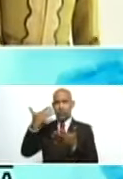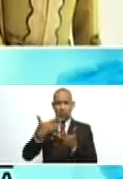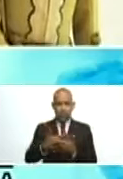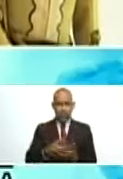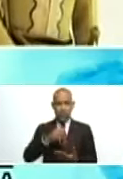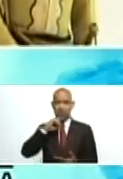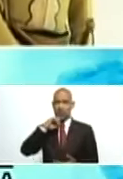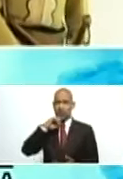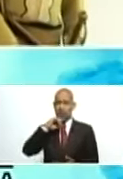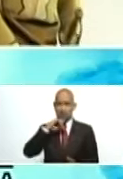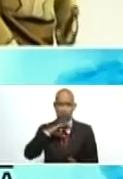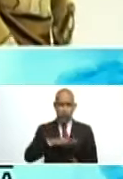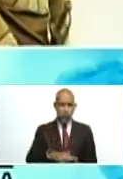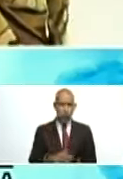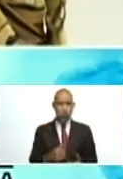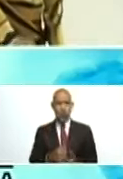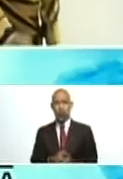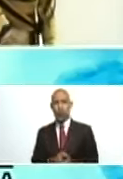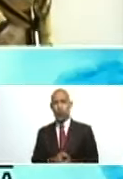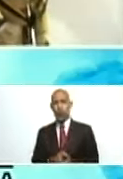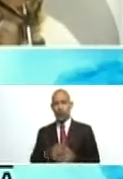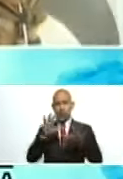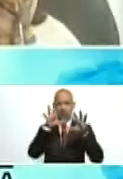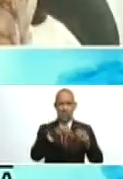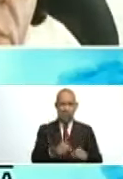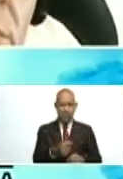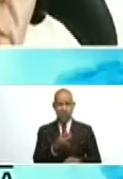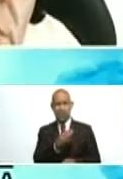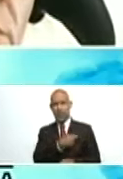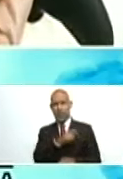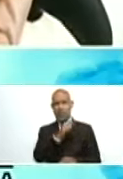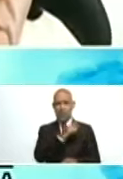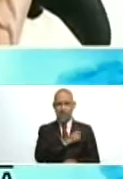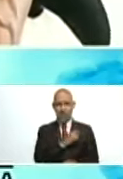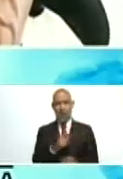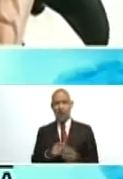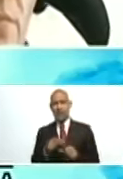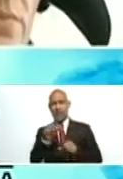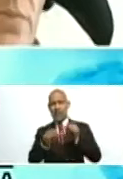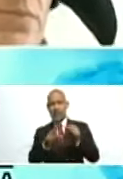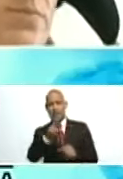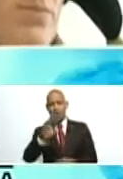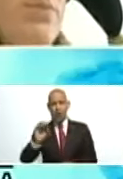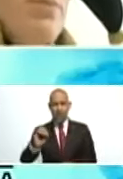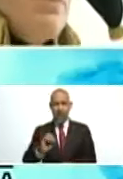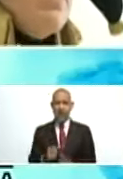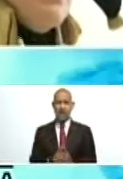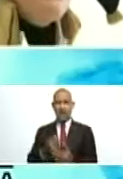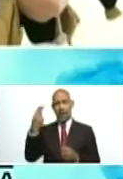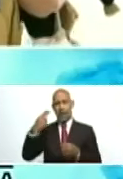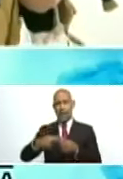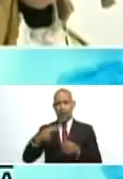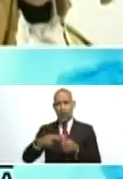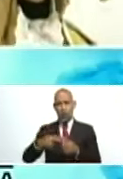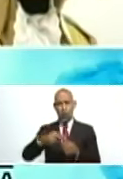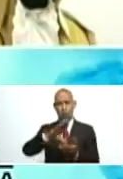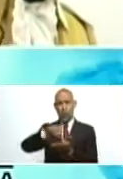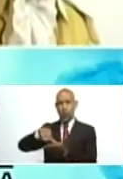destructiva del capitalismo depredador de principios del siglo XX, cuando llegó el petróleo y arrasó